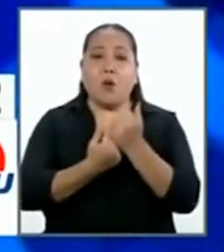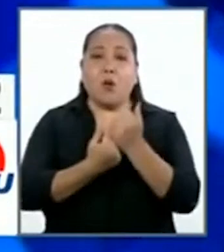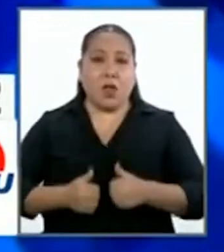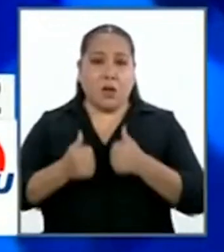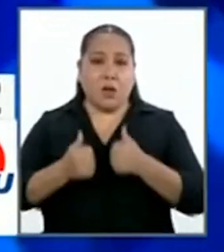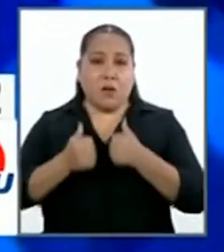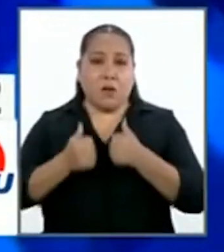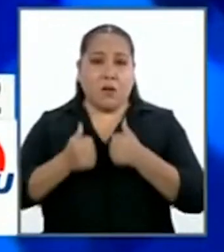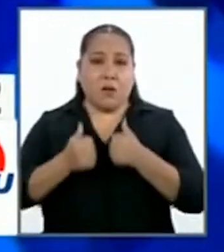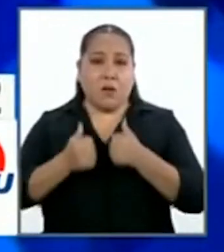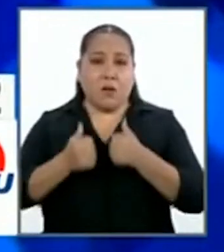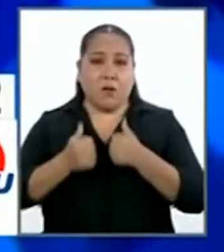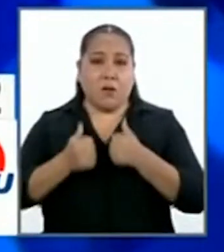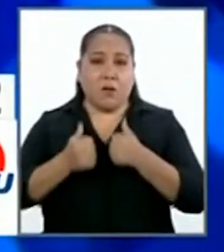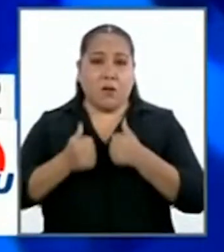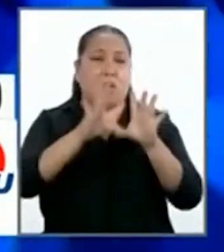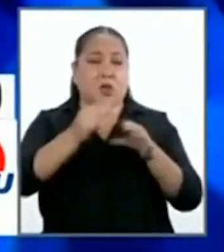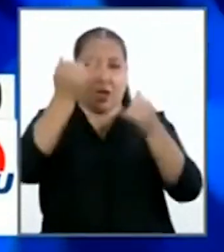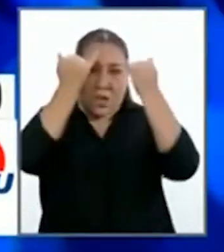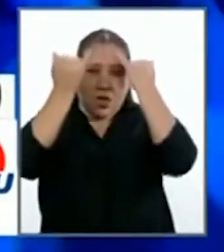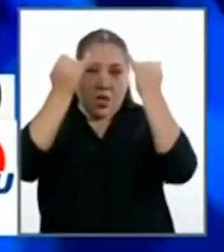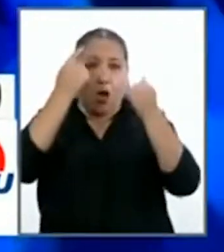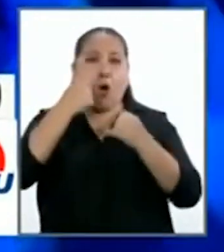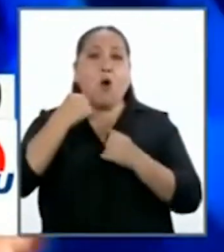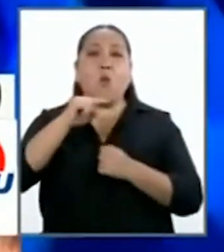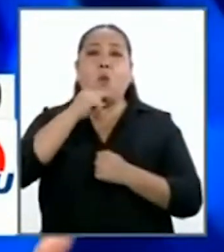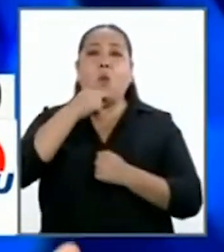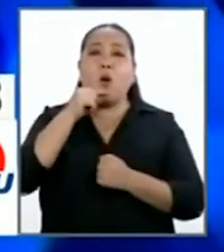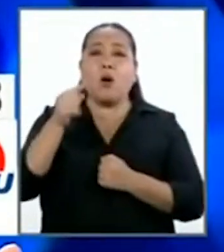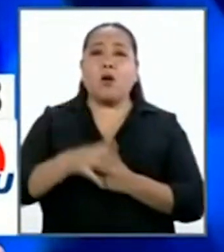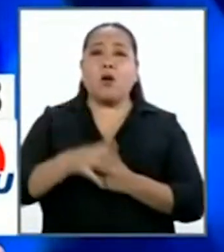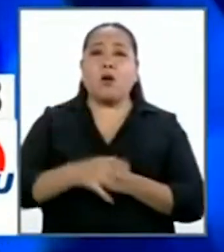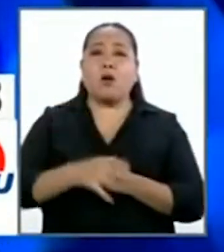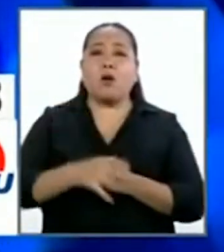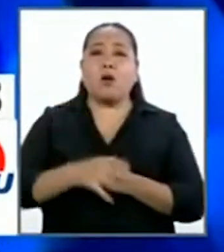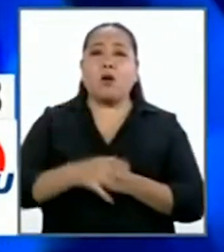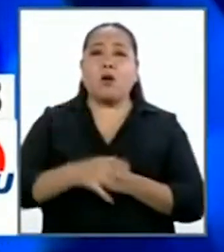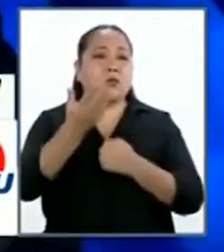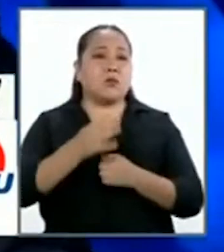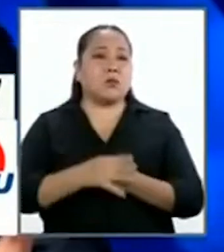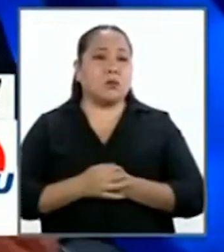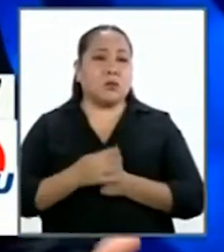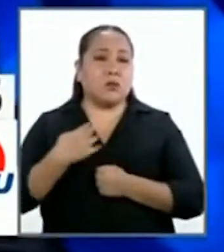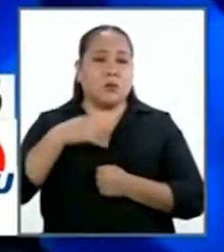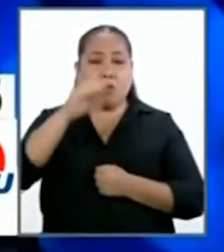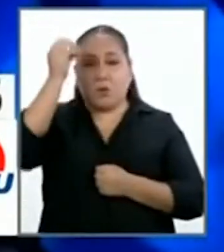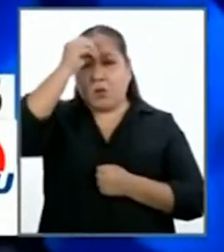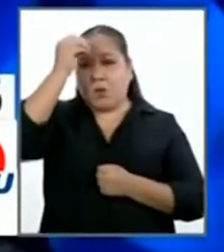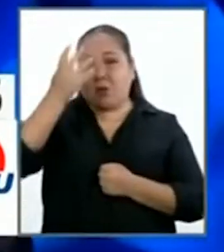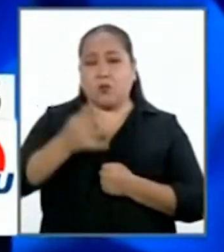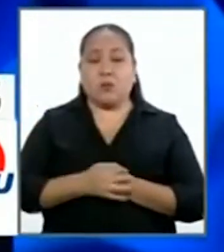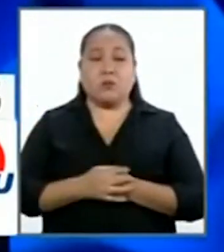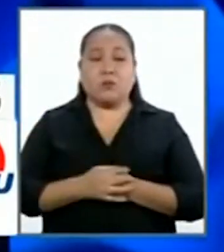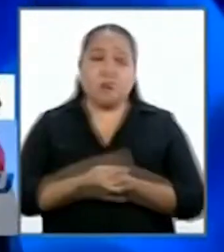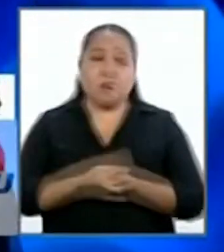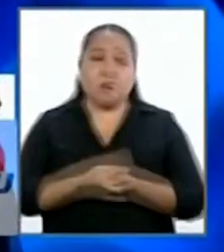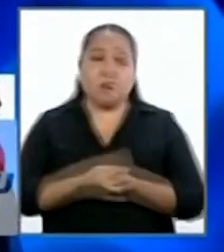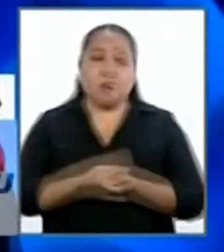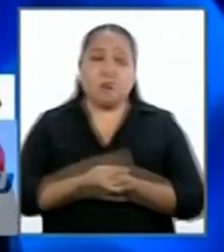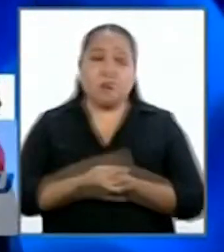defensor y enemigo de la ideología género estoy dándole